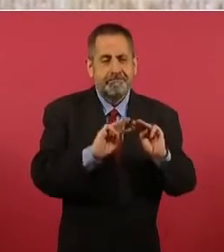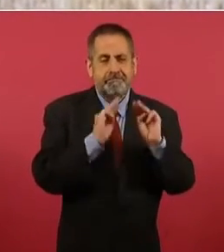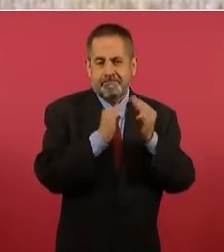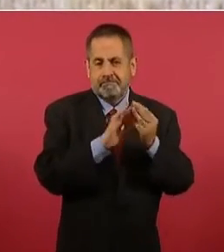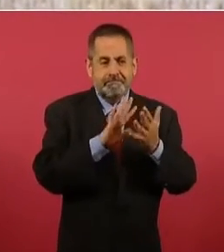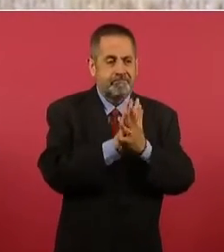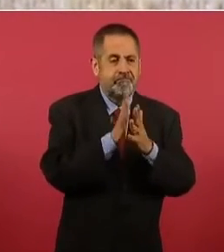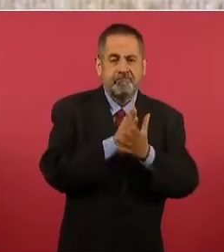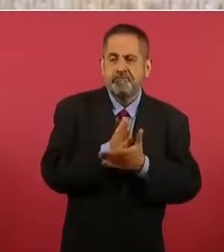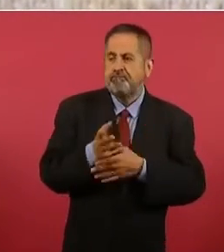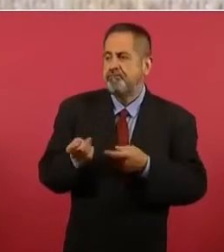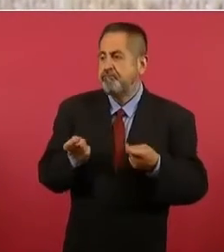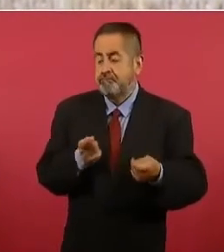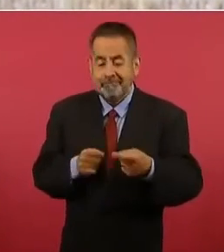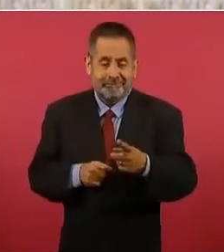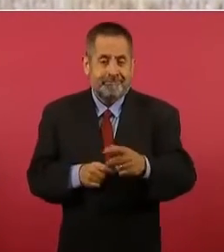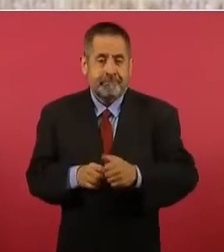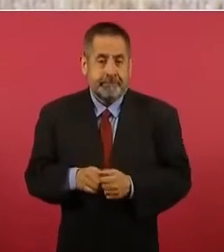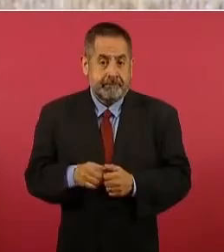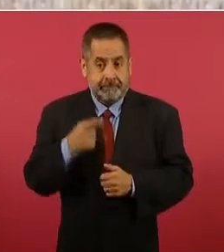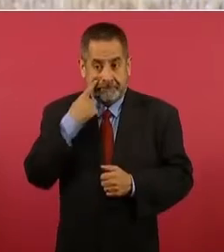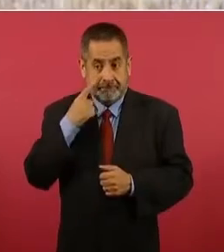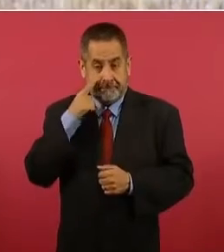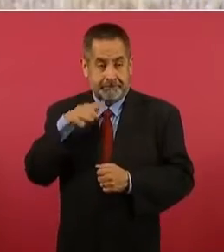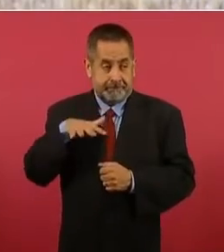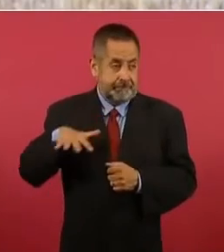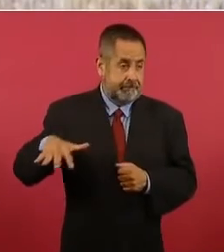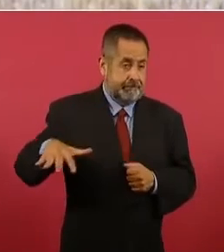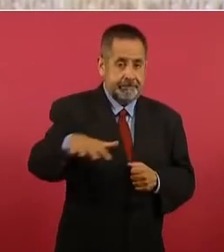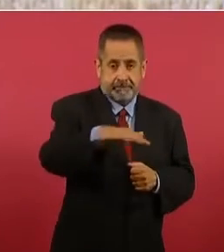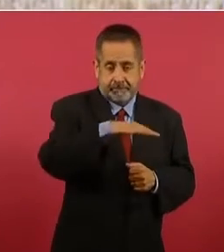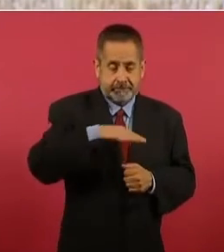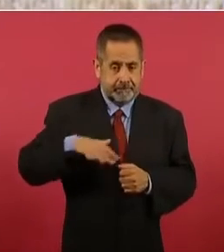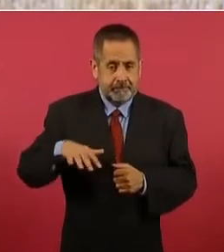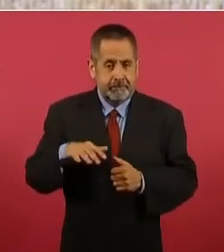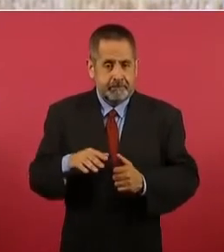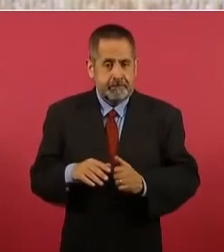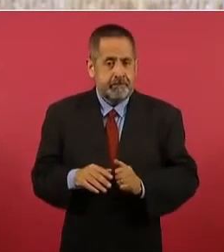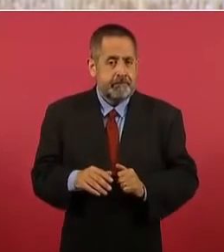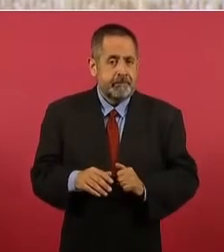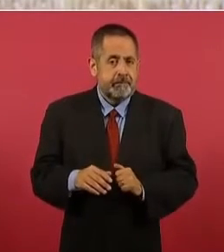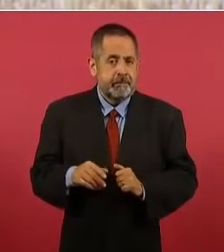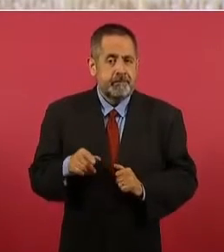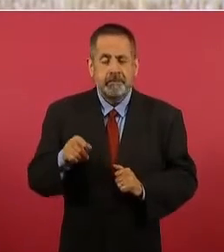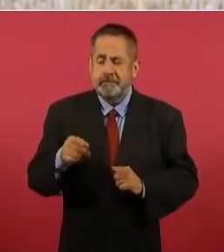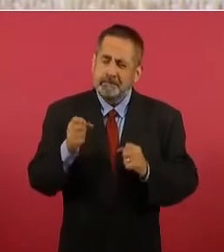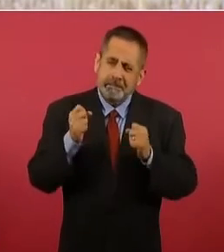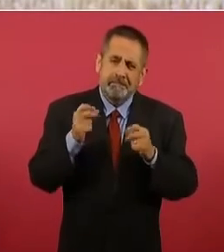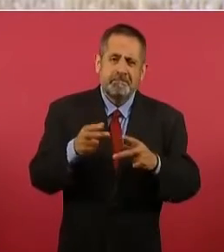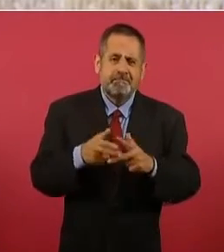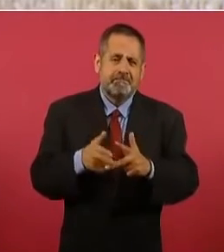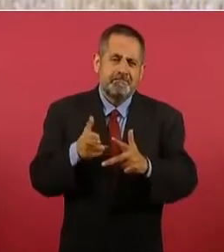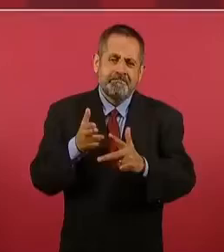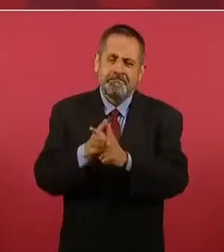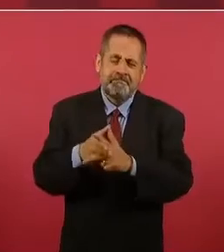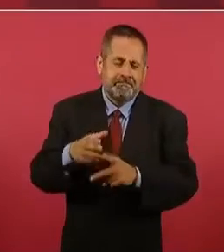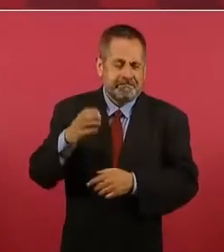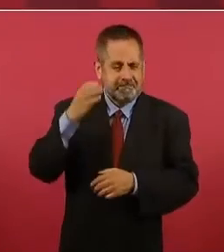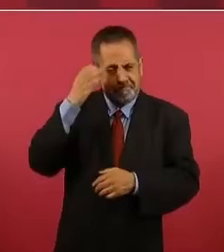en esa zona se han cometido